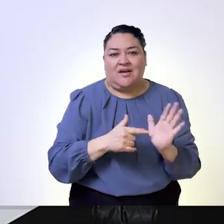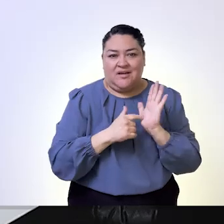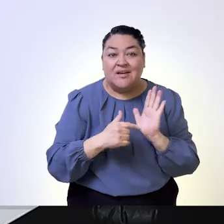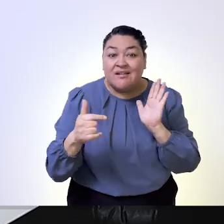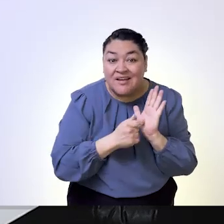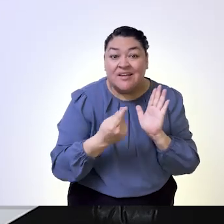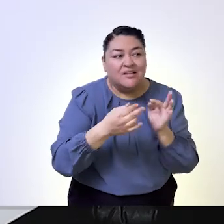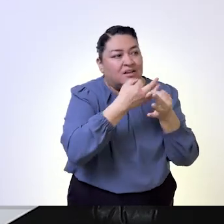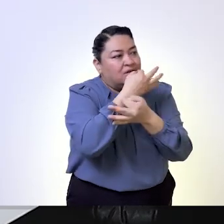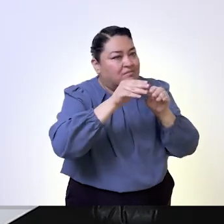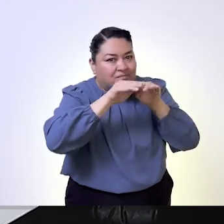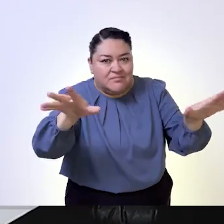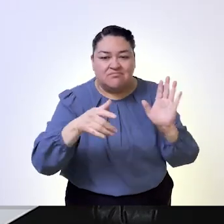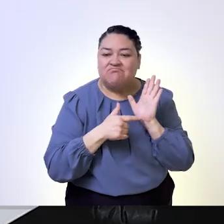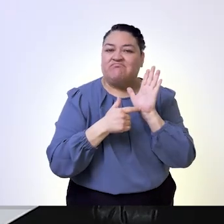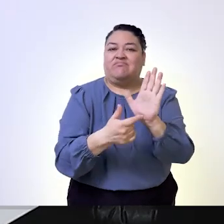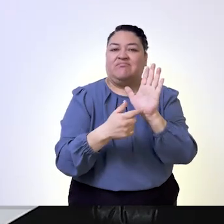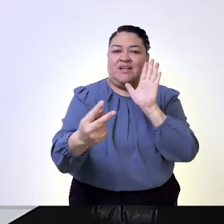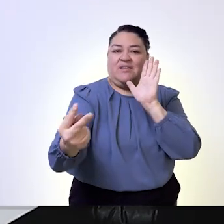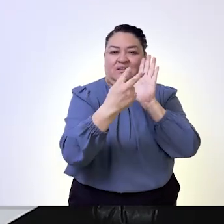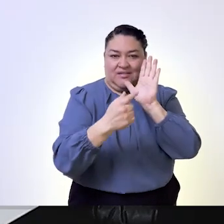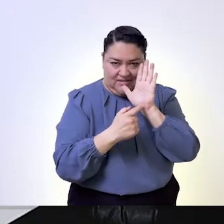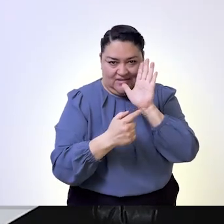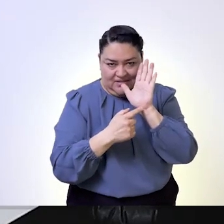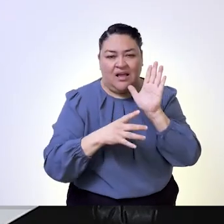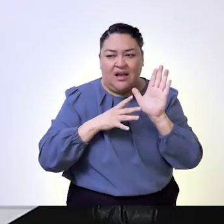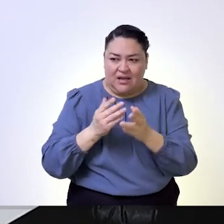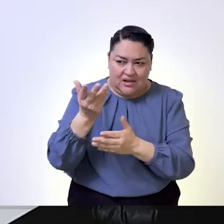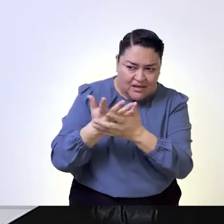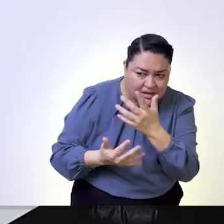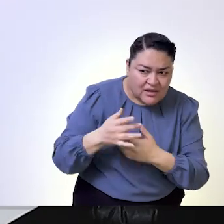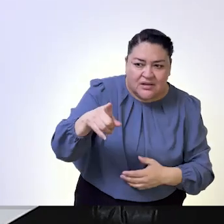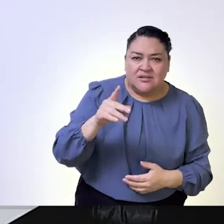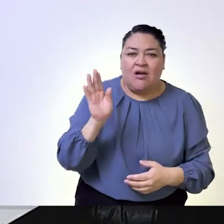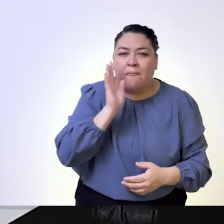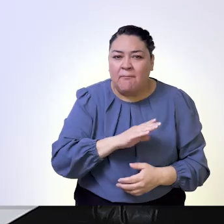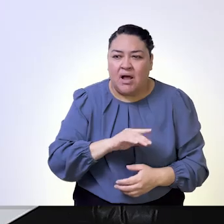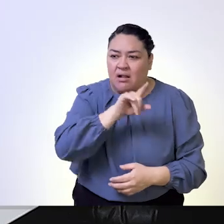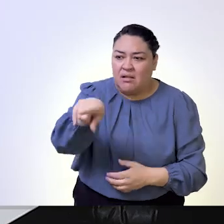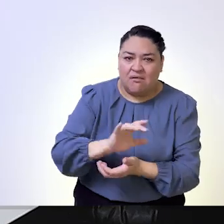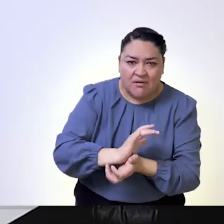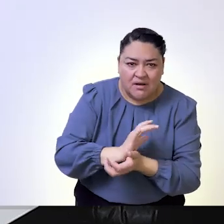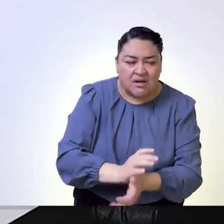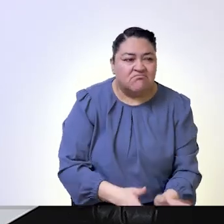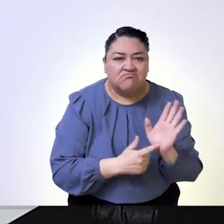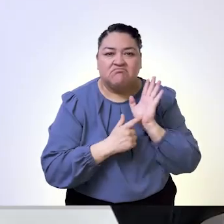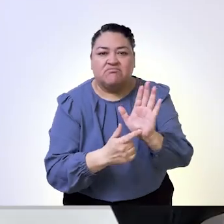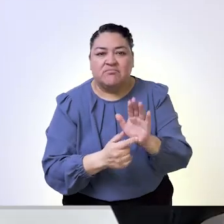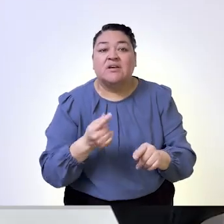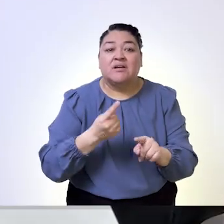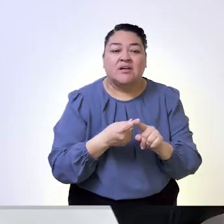Consejo y que sin duda ponen sobre la mesa o señalan estas conductas, estas prácticas